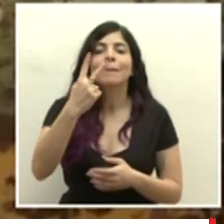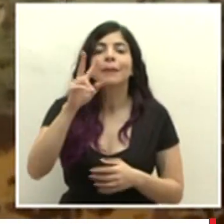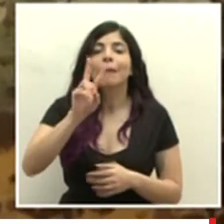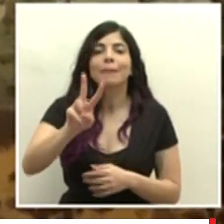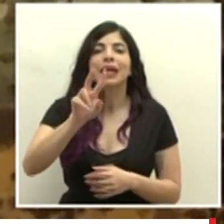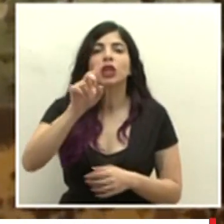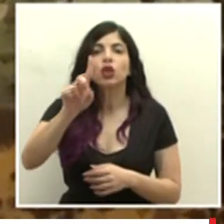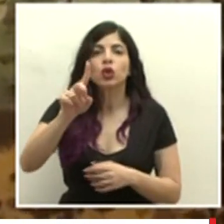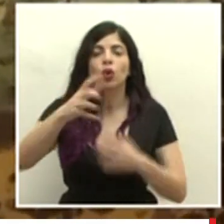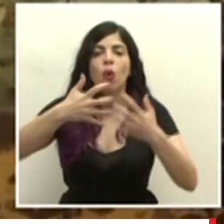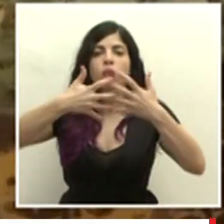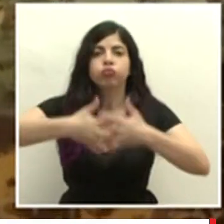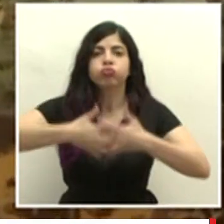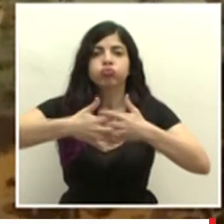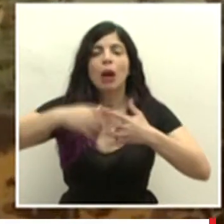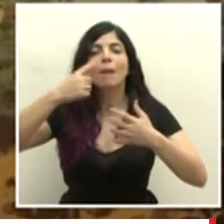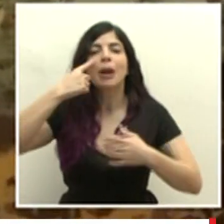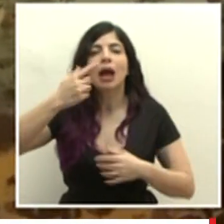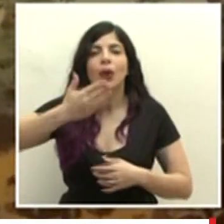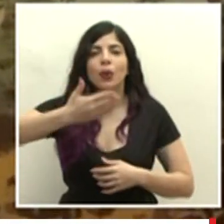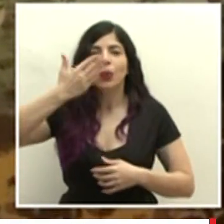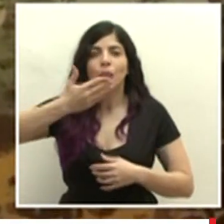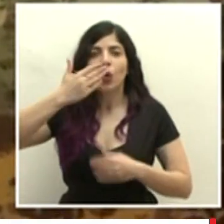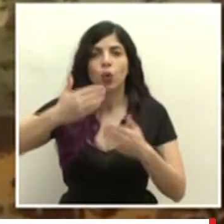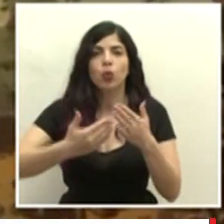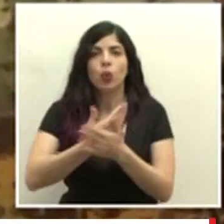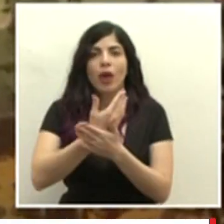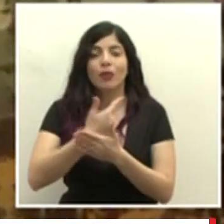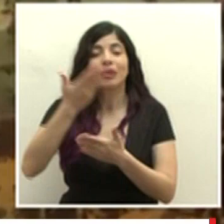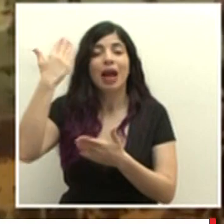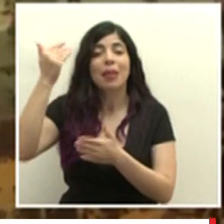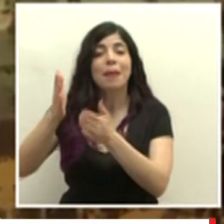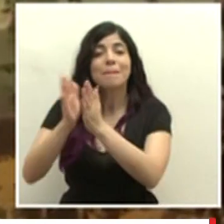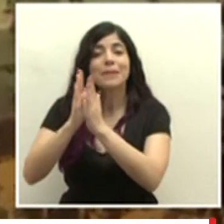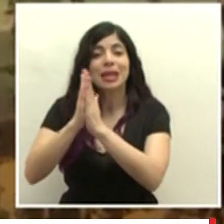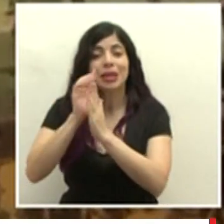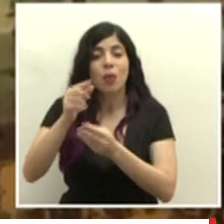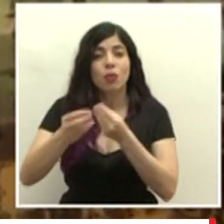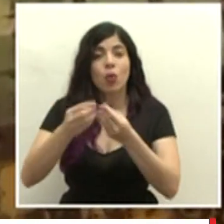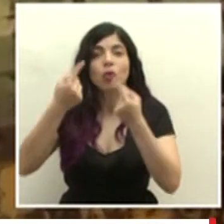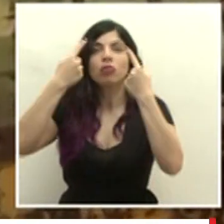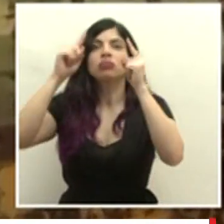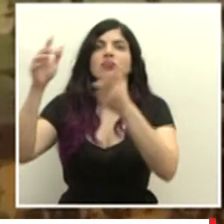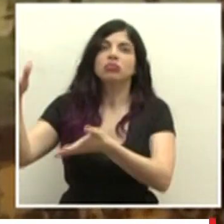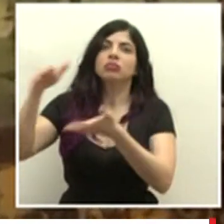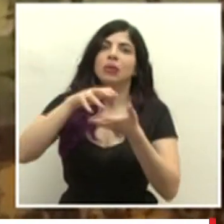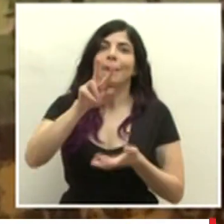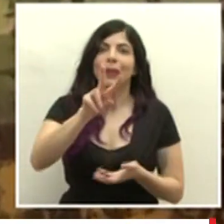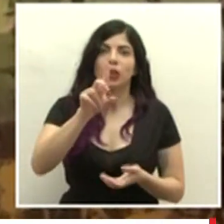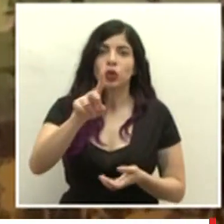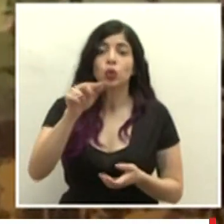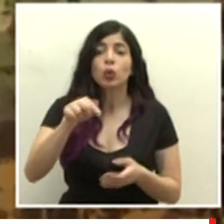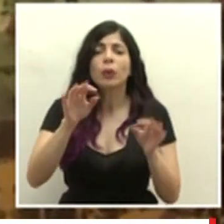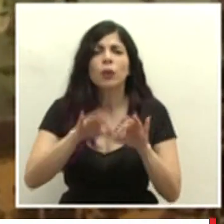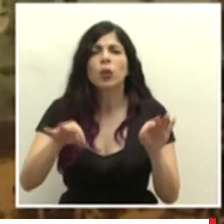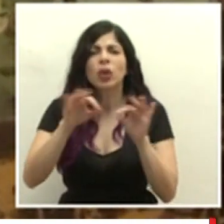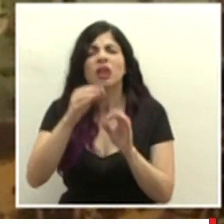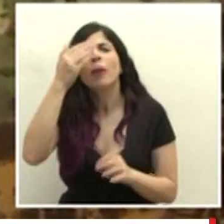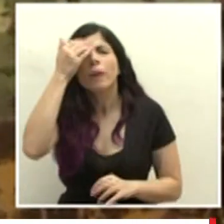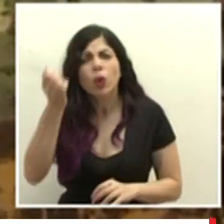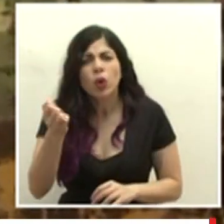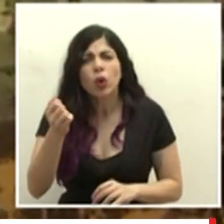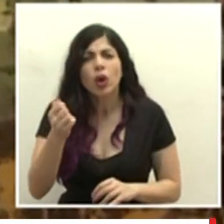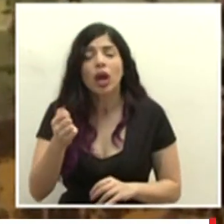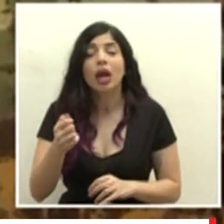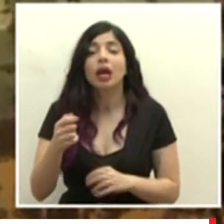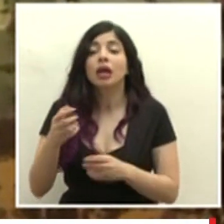nuevos de órdenes que hemos pedido para estos productos. Esto es algo muy importante porque la